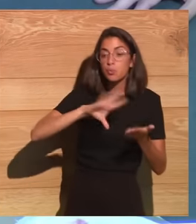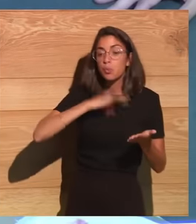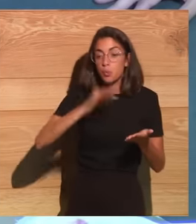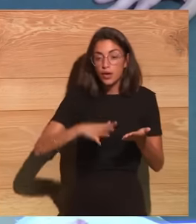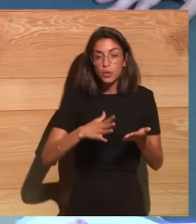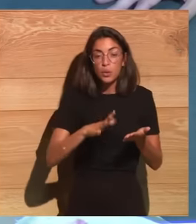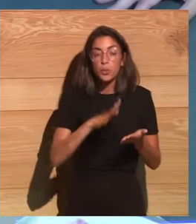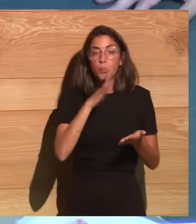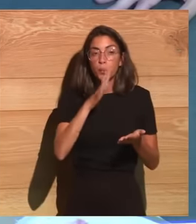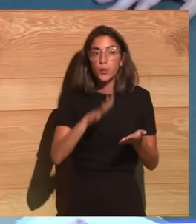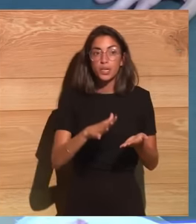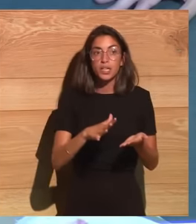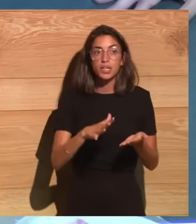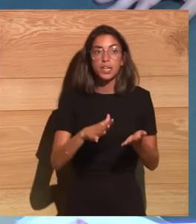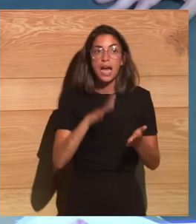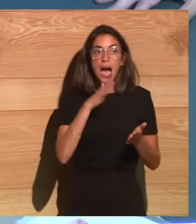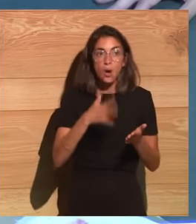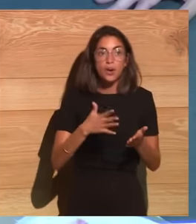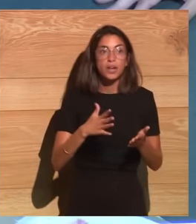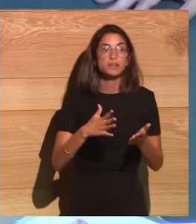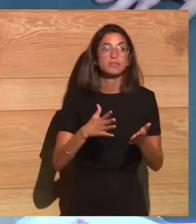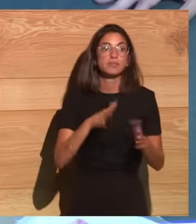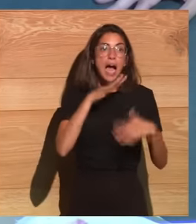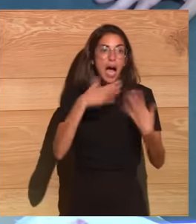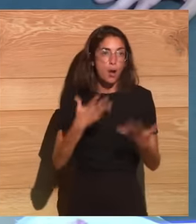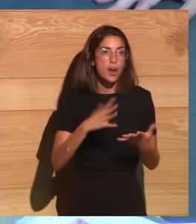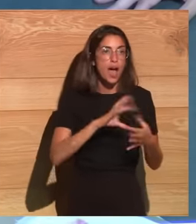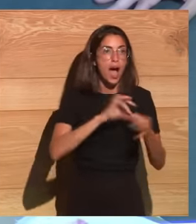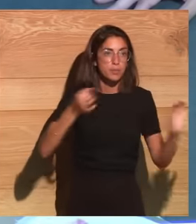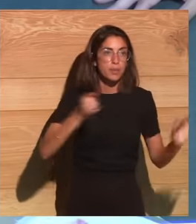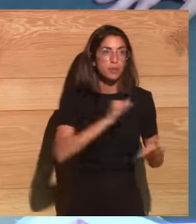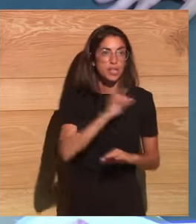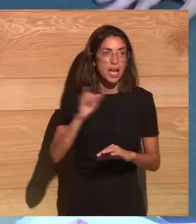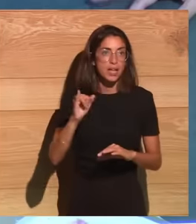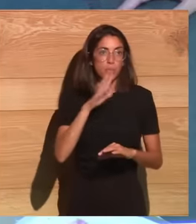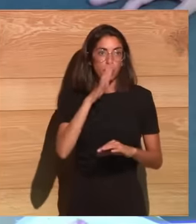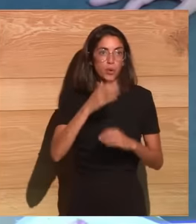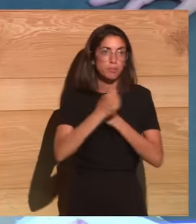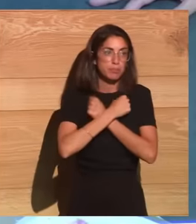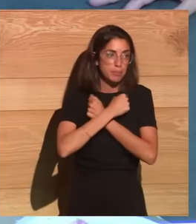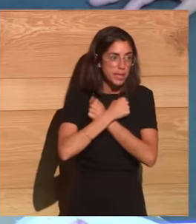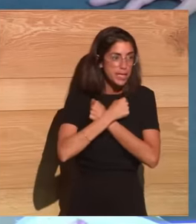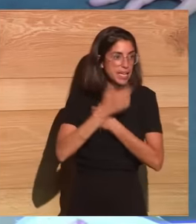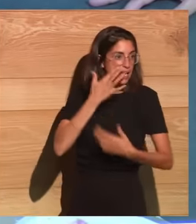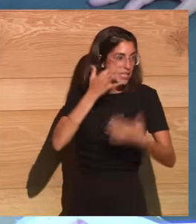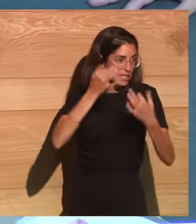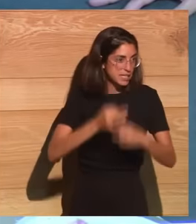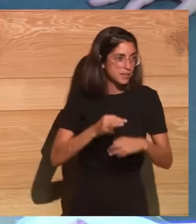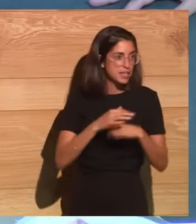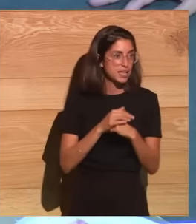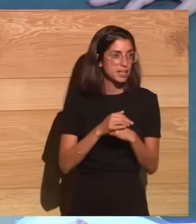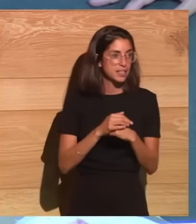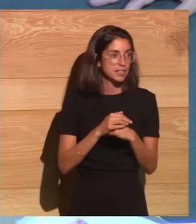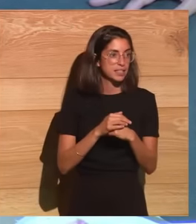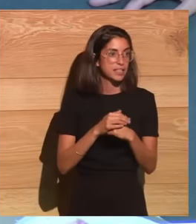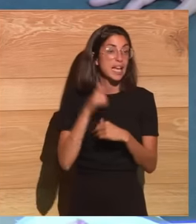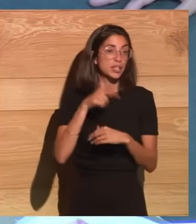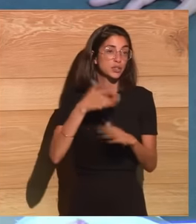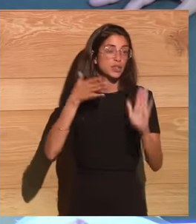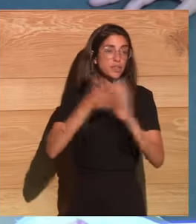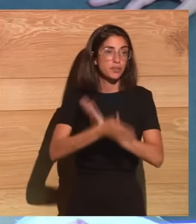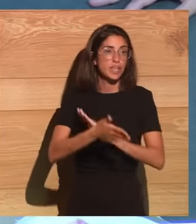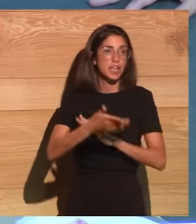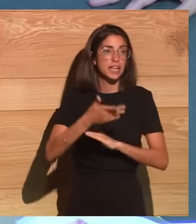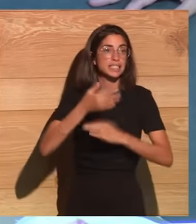ya tengo amigos. Y aquí está la prueba. Gente que me quiere de verdad. Esta es la demostración, Arturo, de que siempre se puede llegar